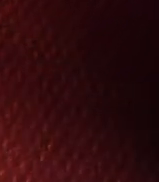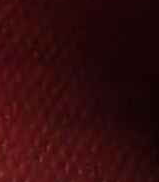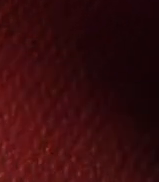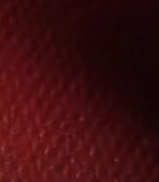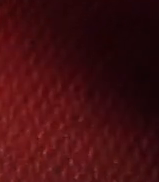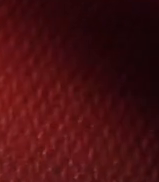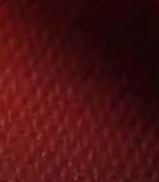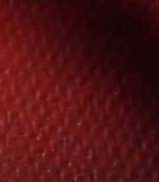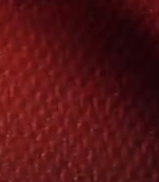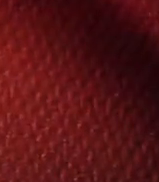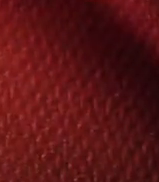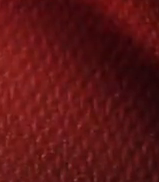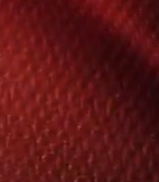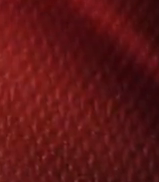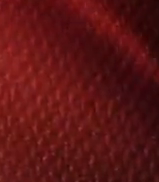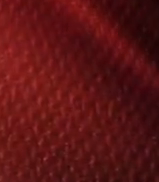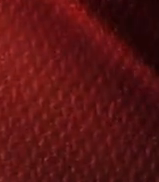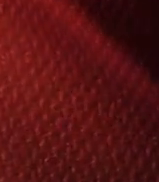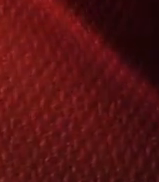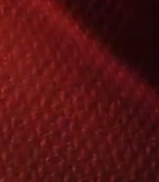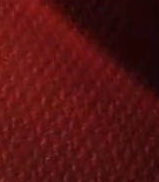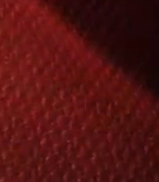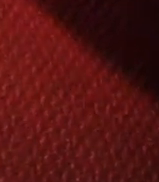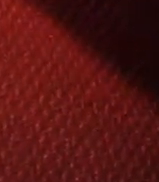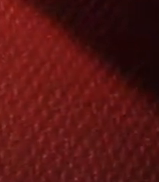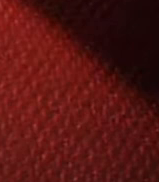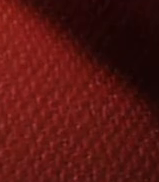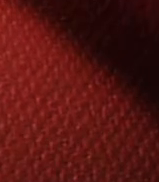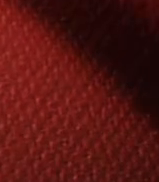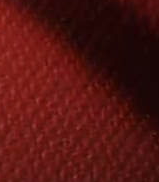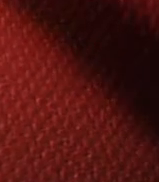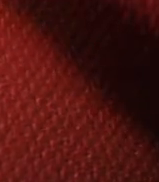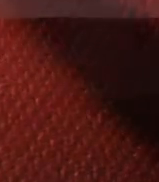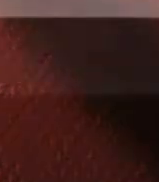Quito, 483 años de fundación.